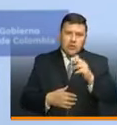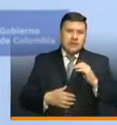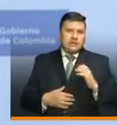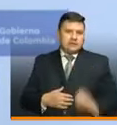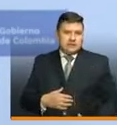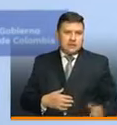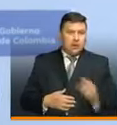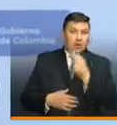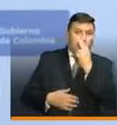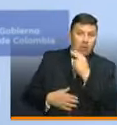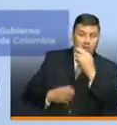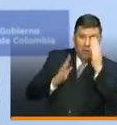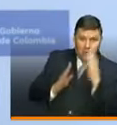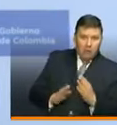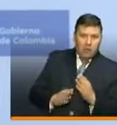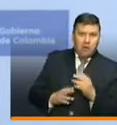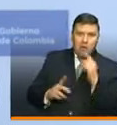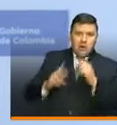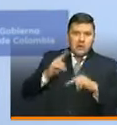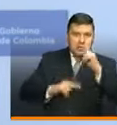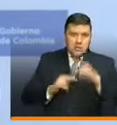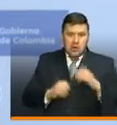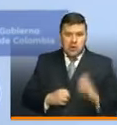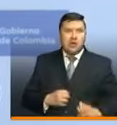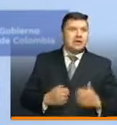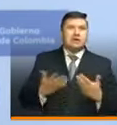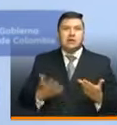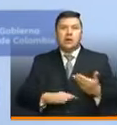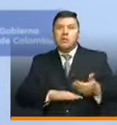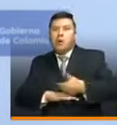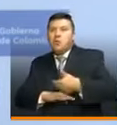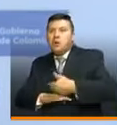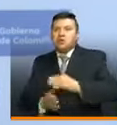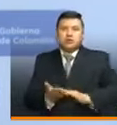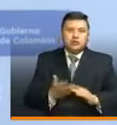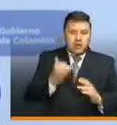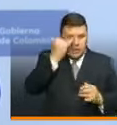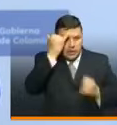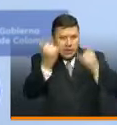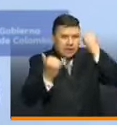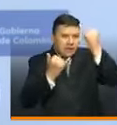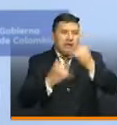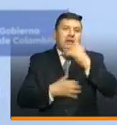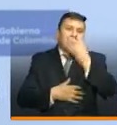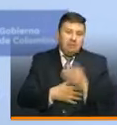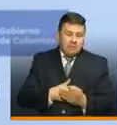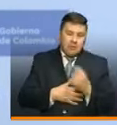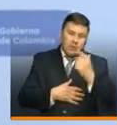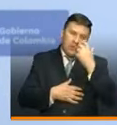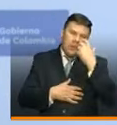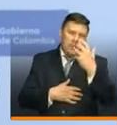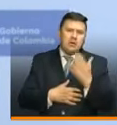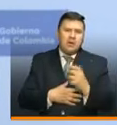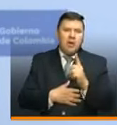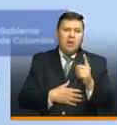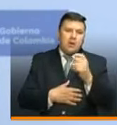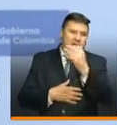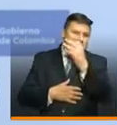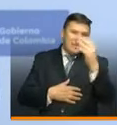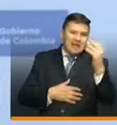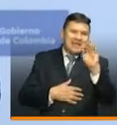ciudadanía comprometida, una ciudadanía constructiva, una ciudadanía propositiva que viene con ideas verdaderamente increíbles. Hay